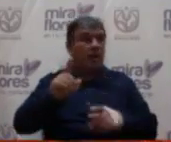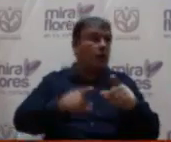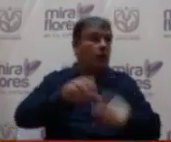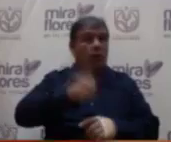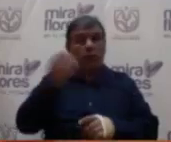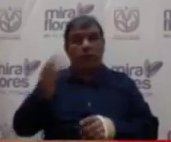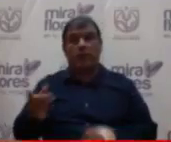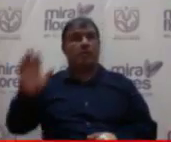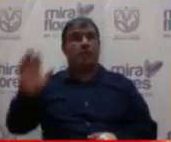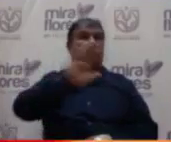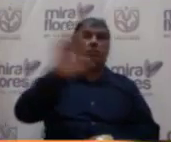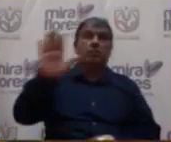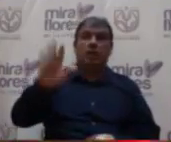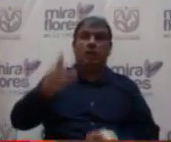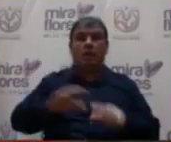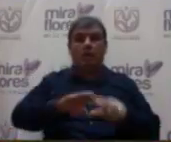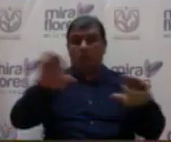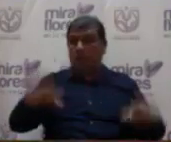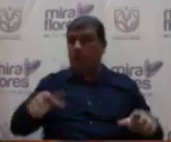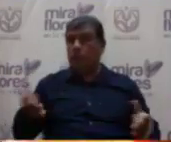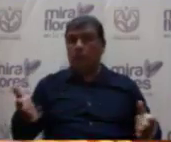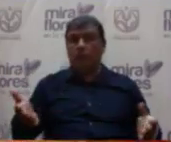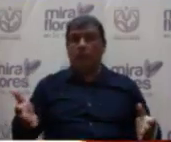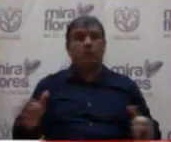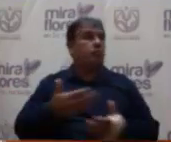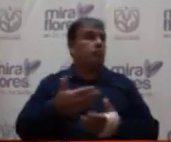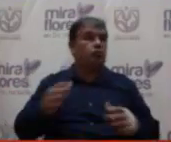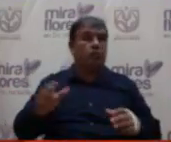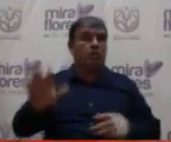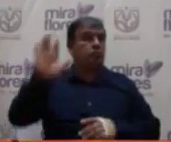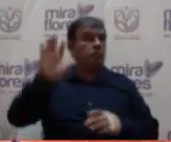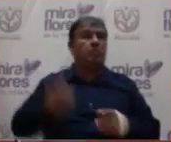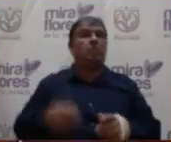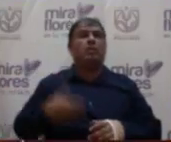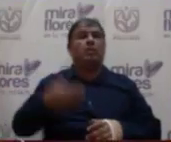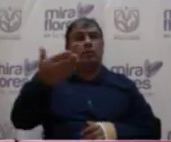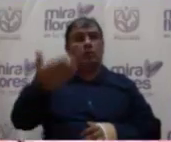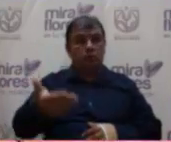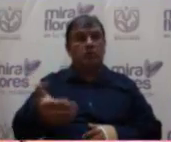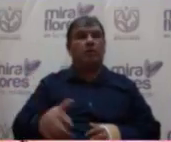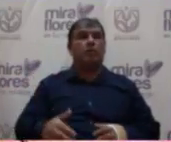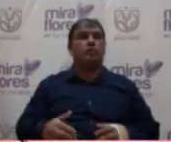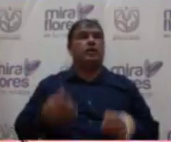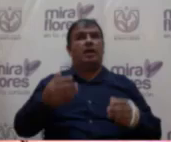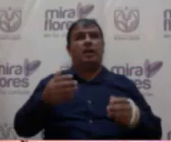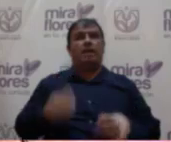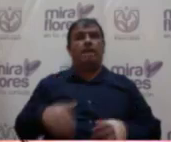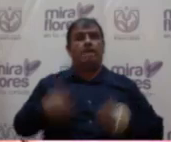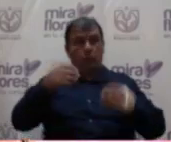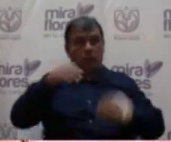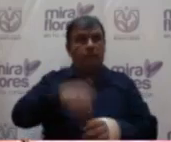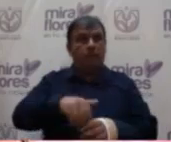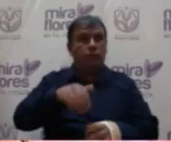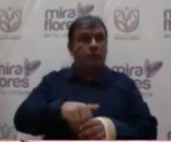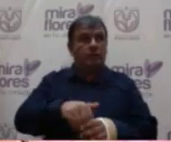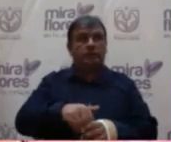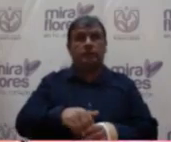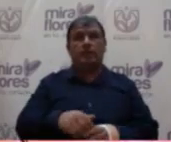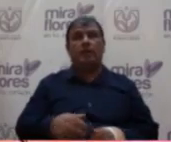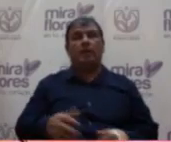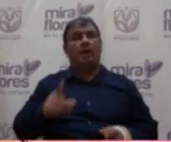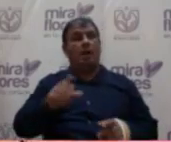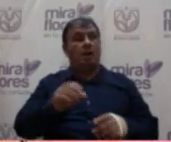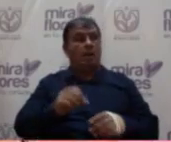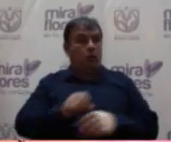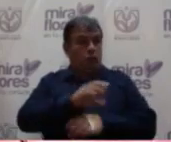alguna otra intervención en mesa. Si no hay más intervenciones, estaríamos en capacidad de poder votar.